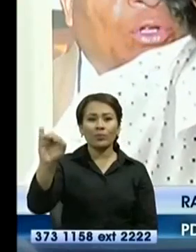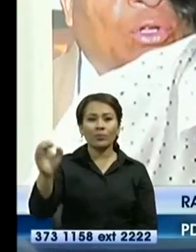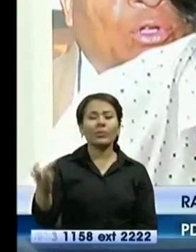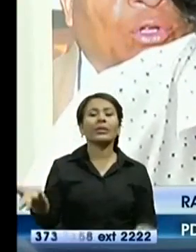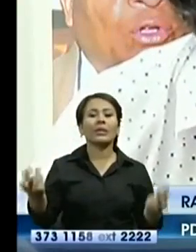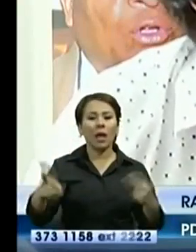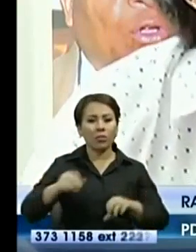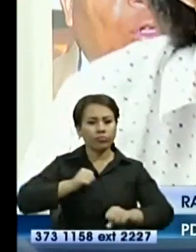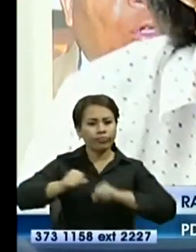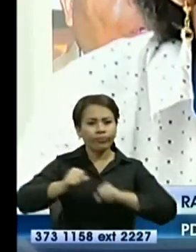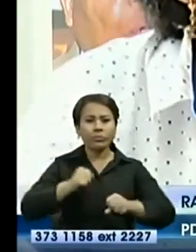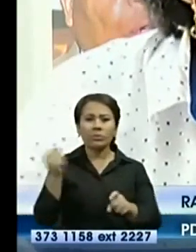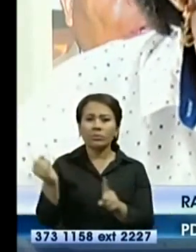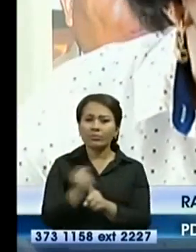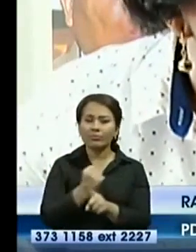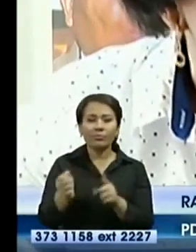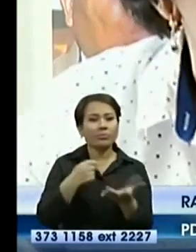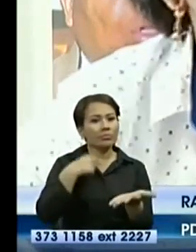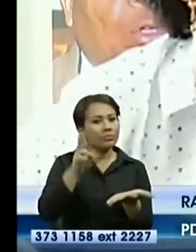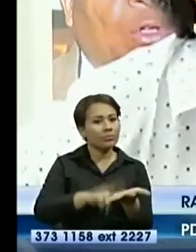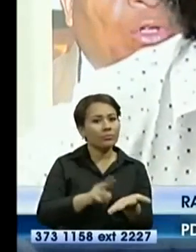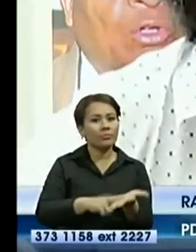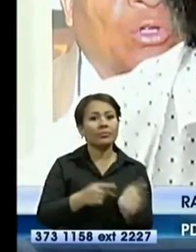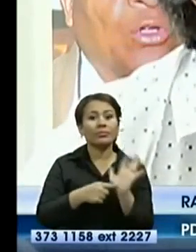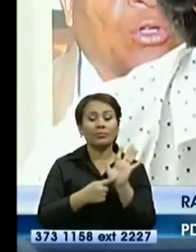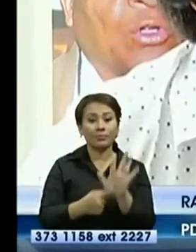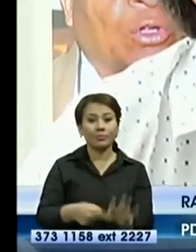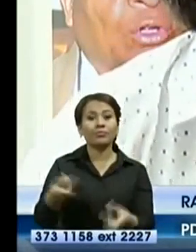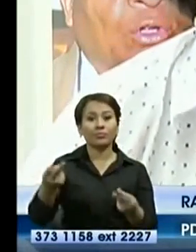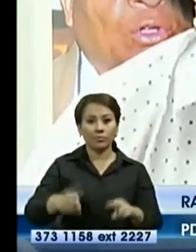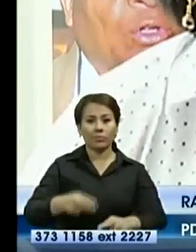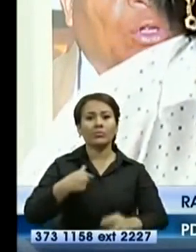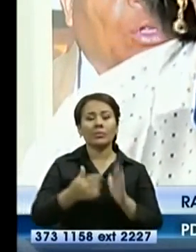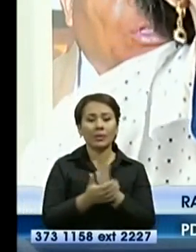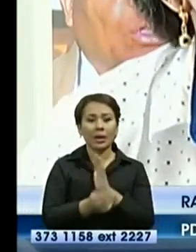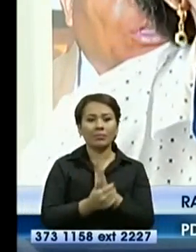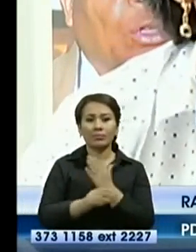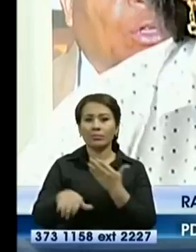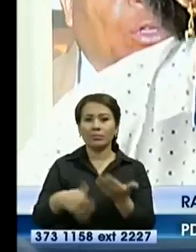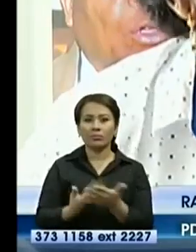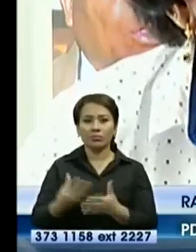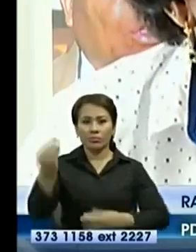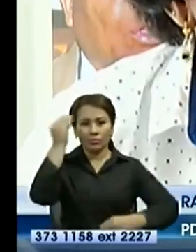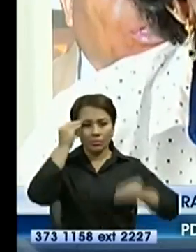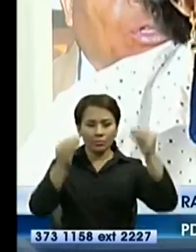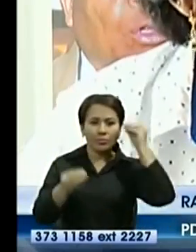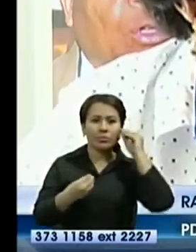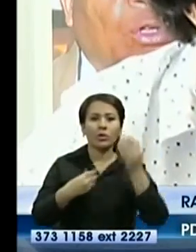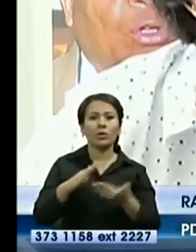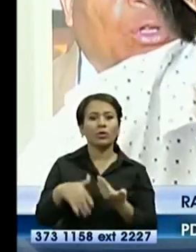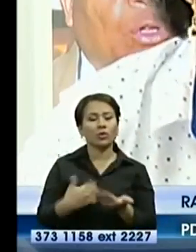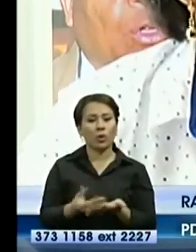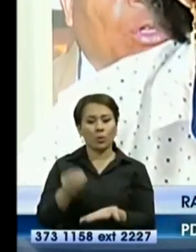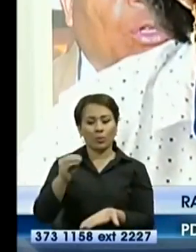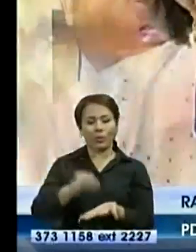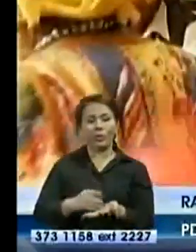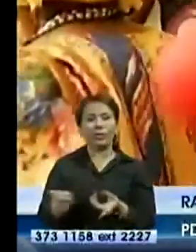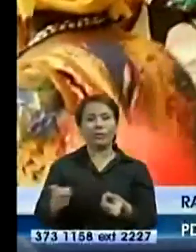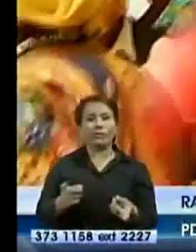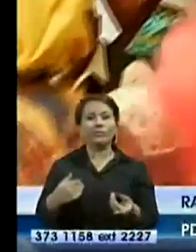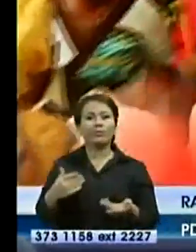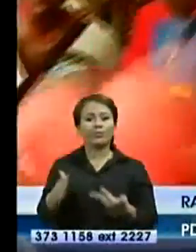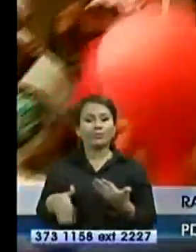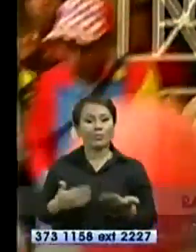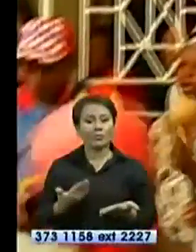ni siquiera haberme postulado, haber demostrado mis capacidades a través de un concurso de méritos de oposición para ocupar el cargo que tengo.